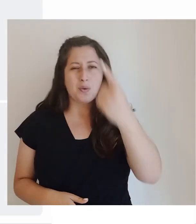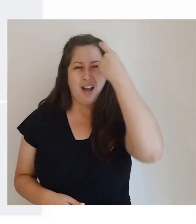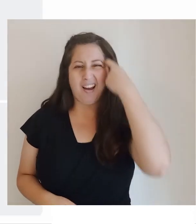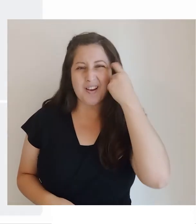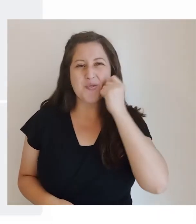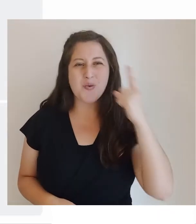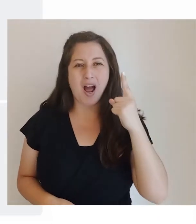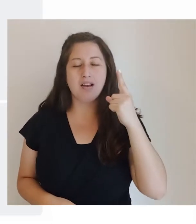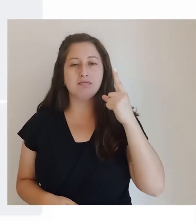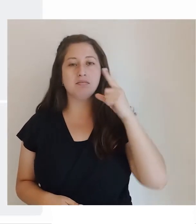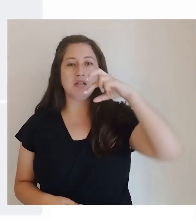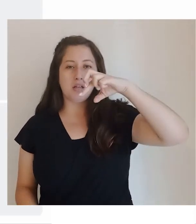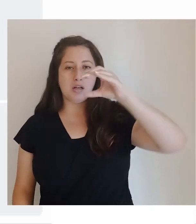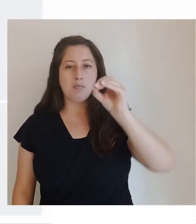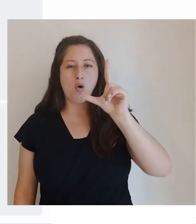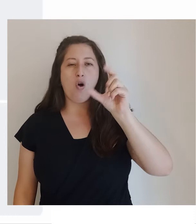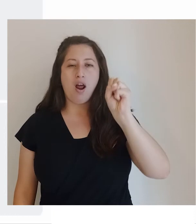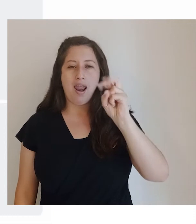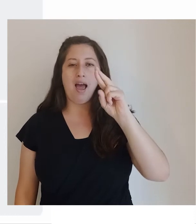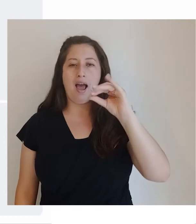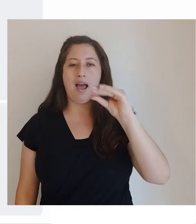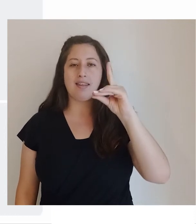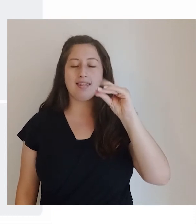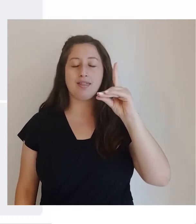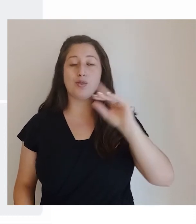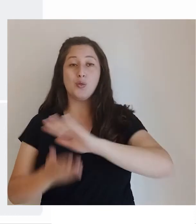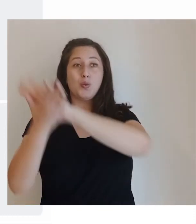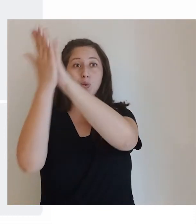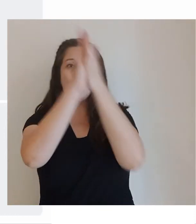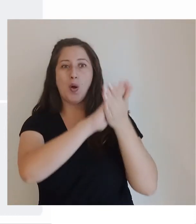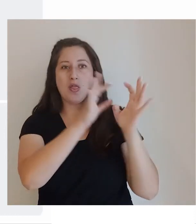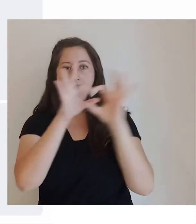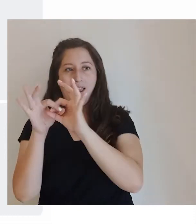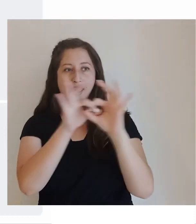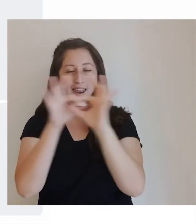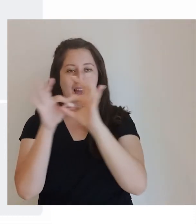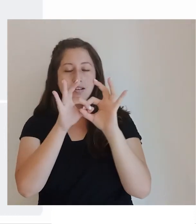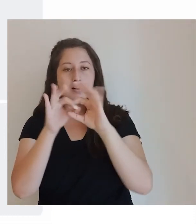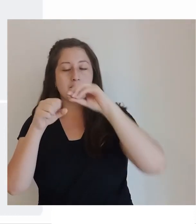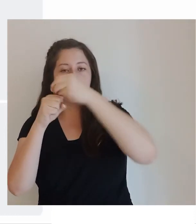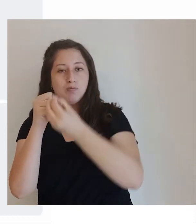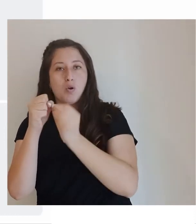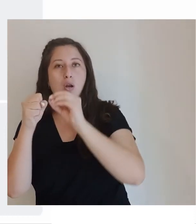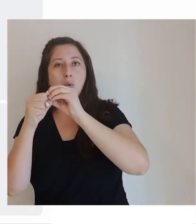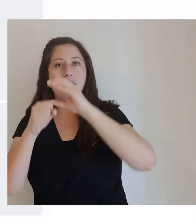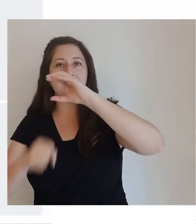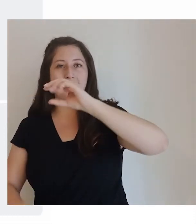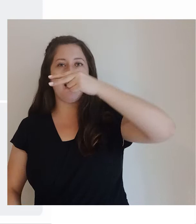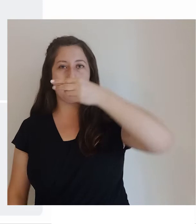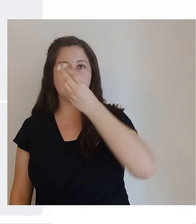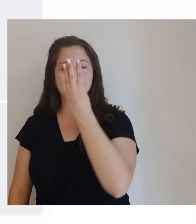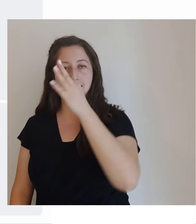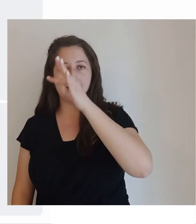¿Cuál crees que será la polaridad de todos los enlaces en las moléculas de fluoruro de metilo